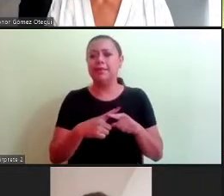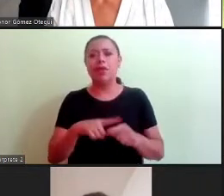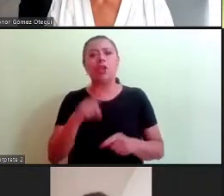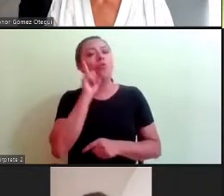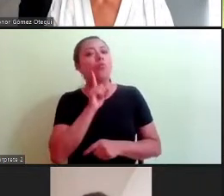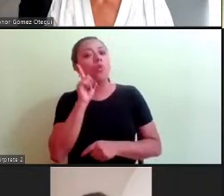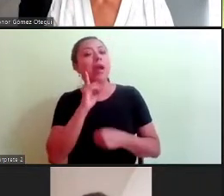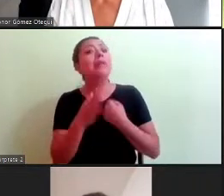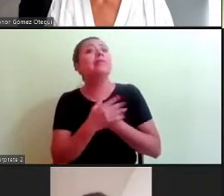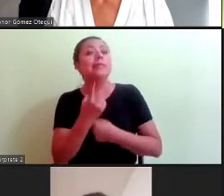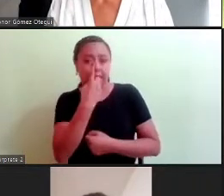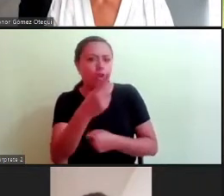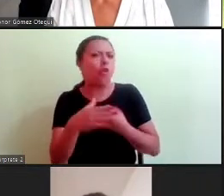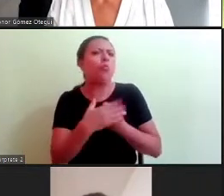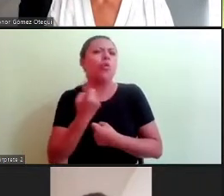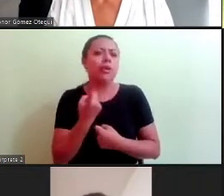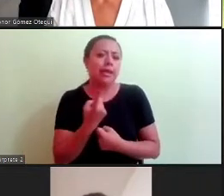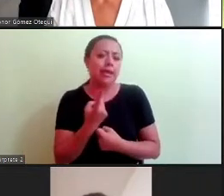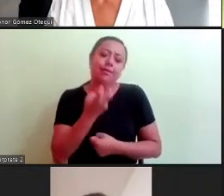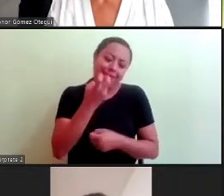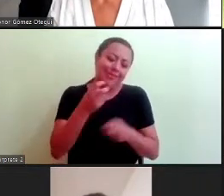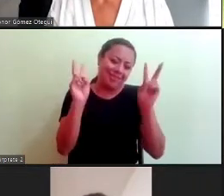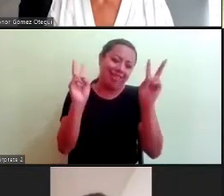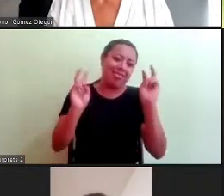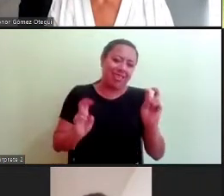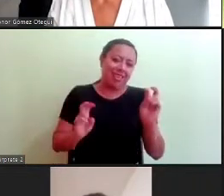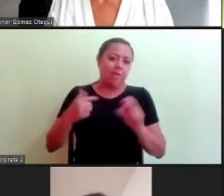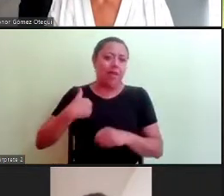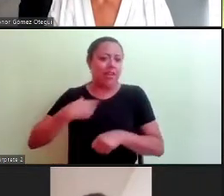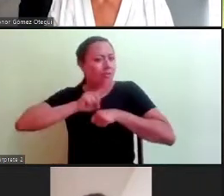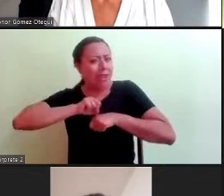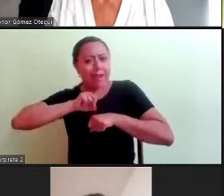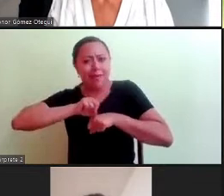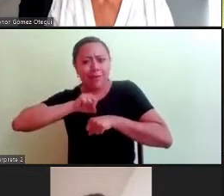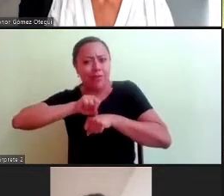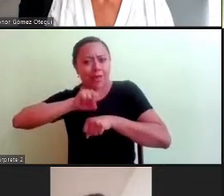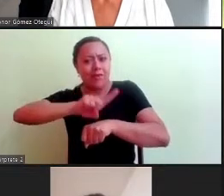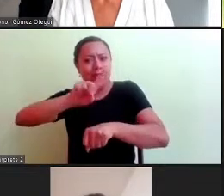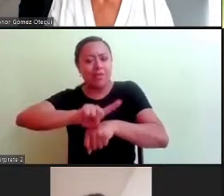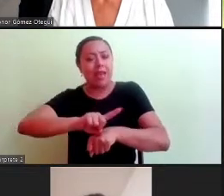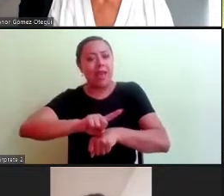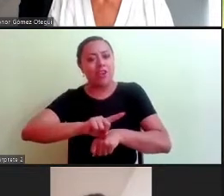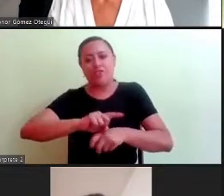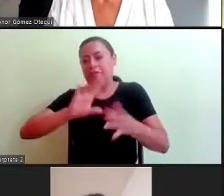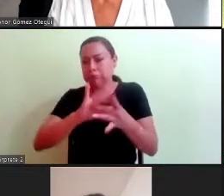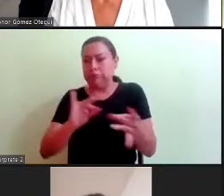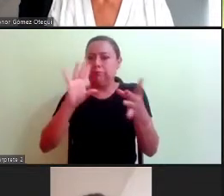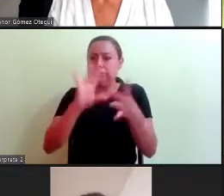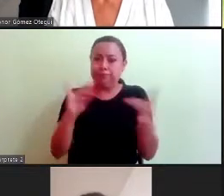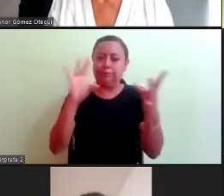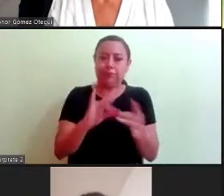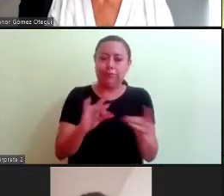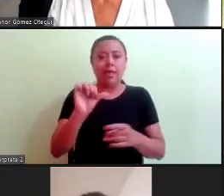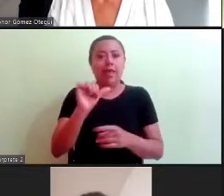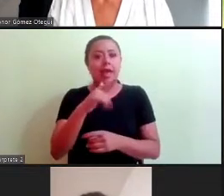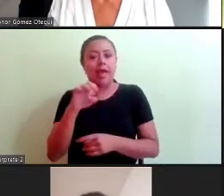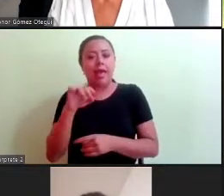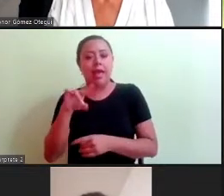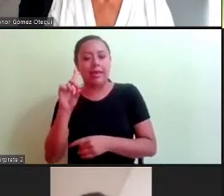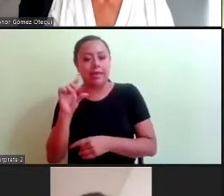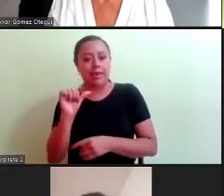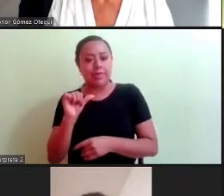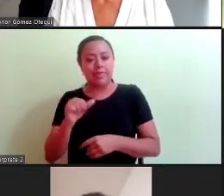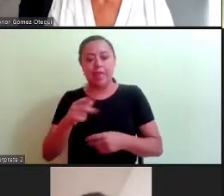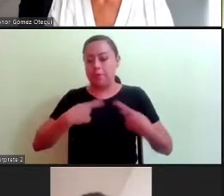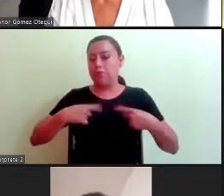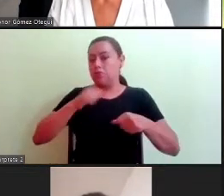mí, pues el tema que abordo todos los días en mi agenda personal y laboral, y desearle mucho éxito al